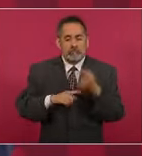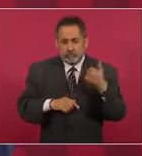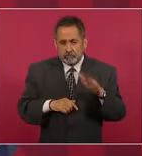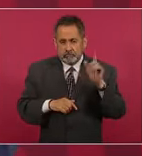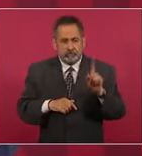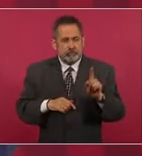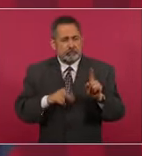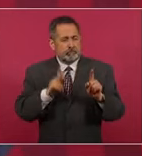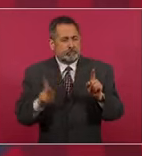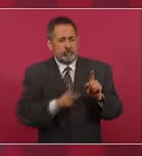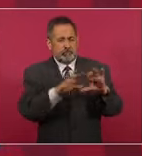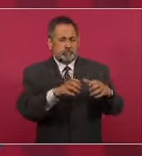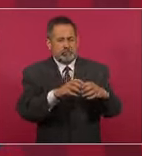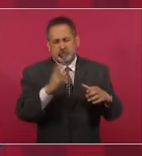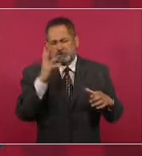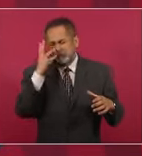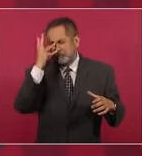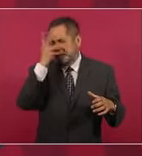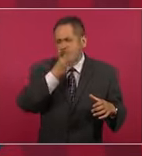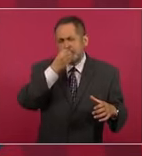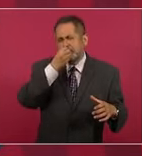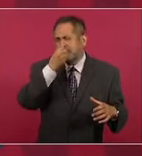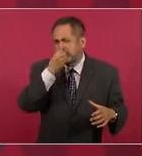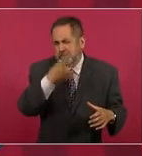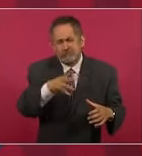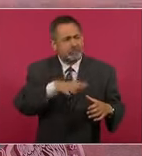un pueblo bellísimo